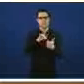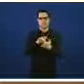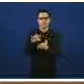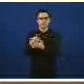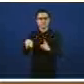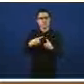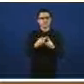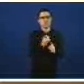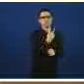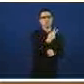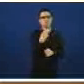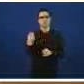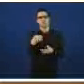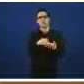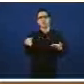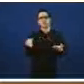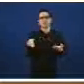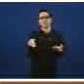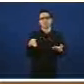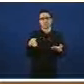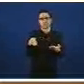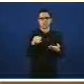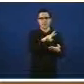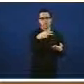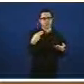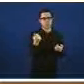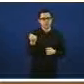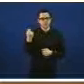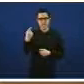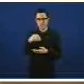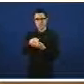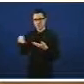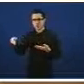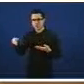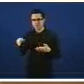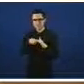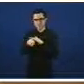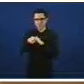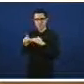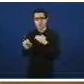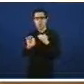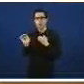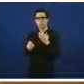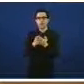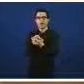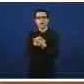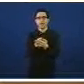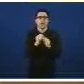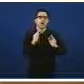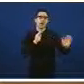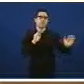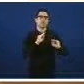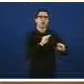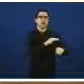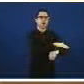Doucentos Millos De euros Mil millos Foron Desembolsados Ou tramitados Diante do goberno Bipartito